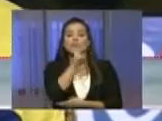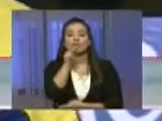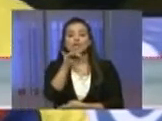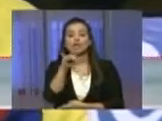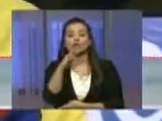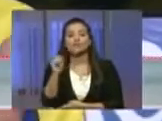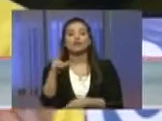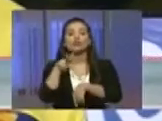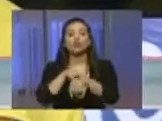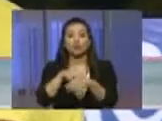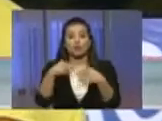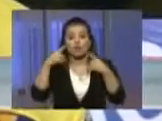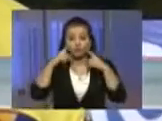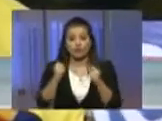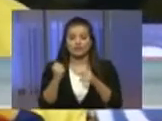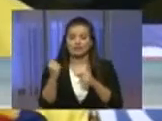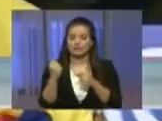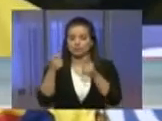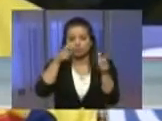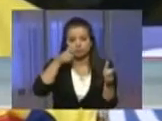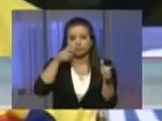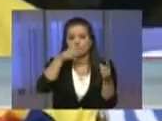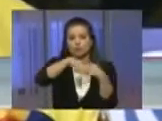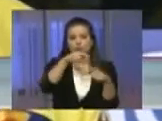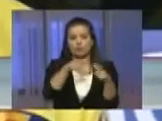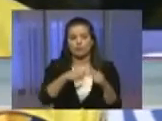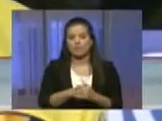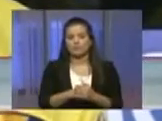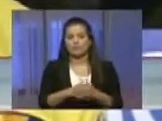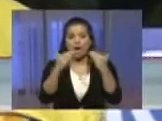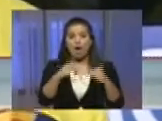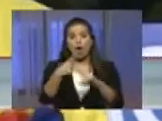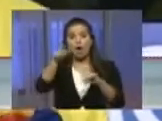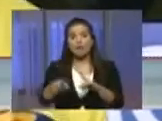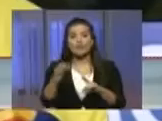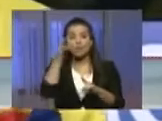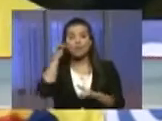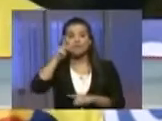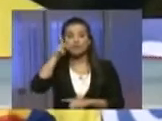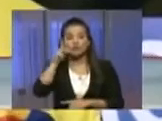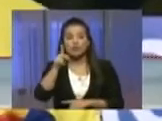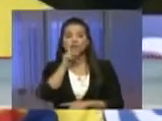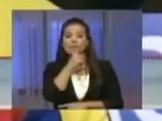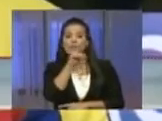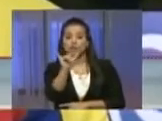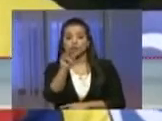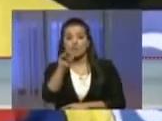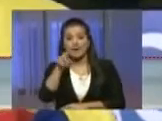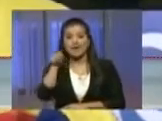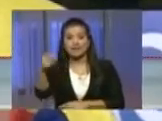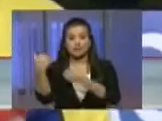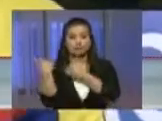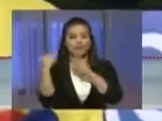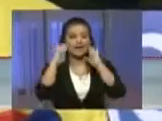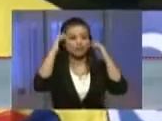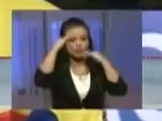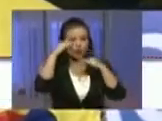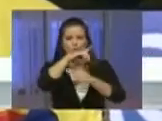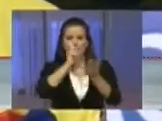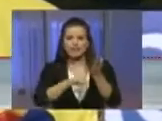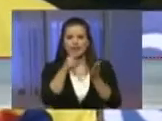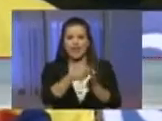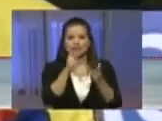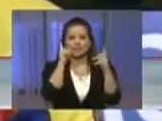selección está la profesora yumari Linares quien es nuestra directora de atención integral al atleta y hacemos un especial